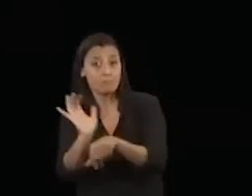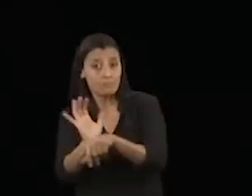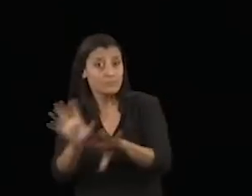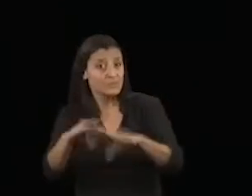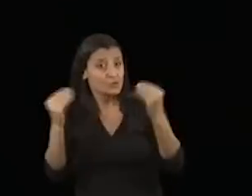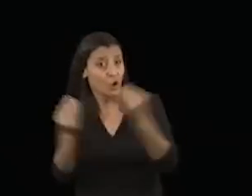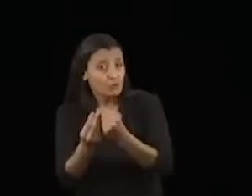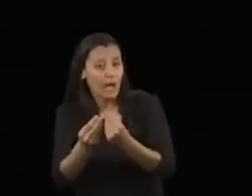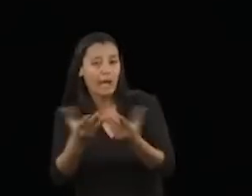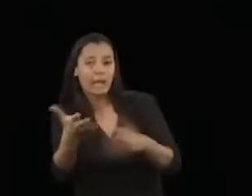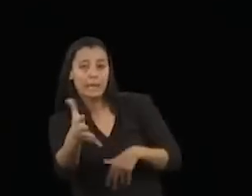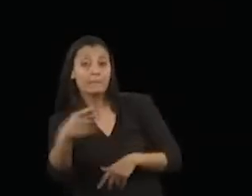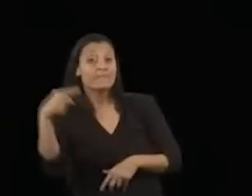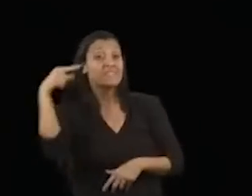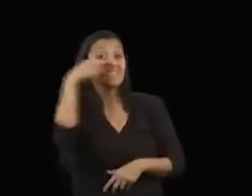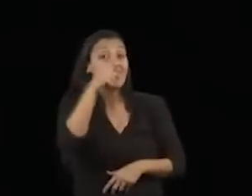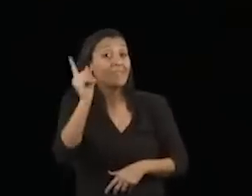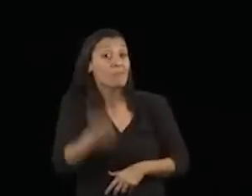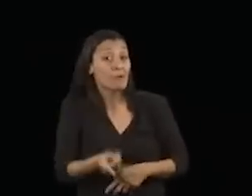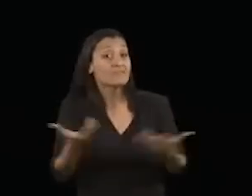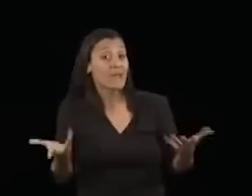siendo el equivalente a 7,